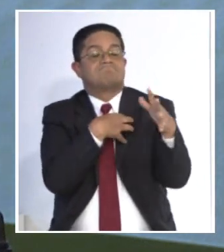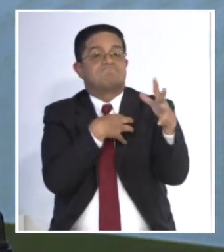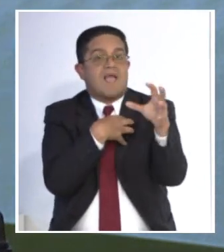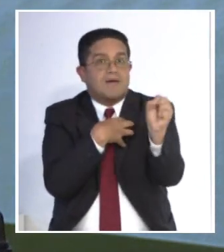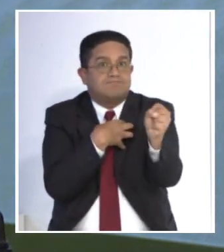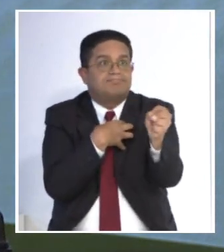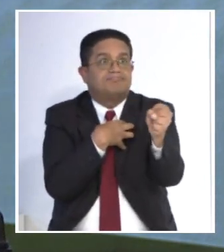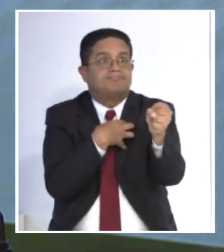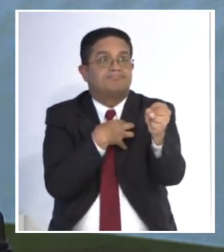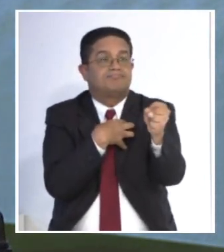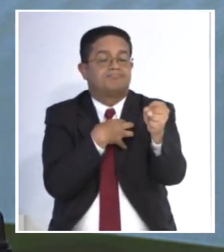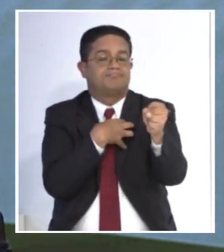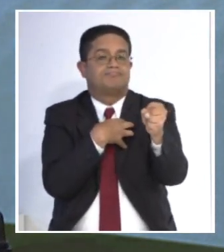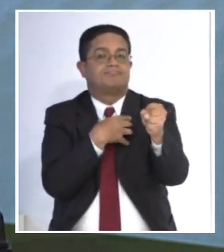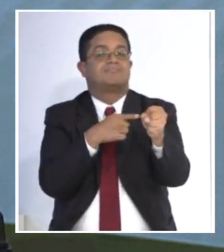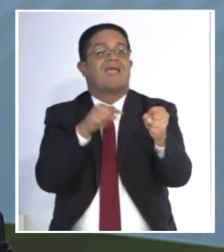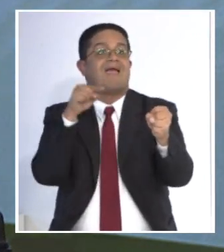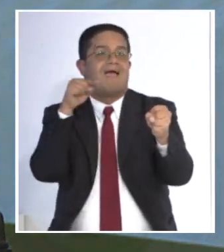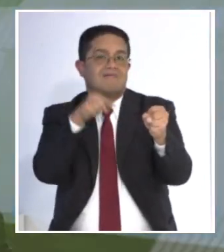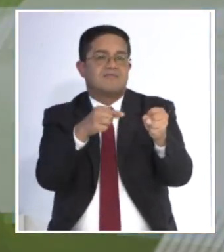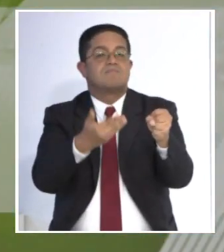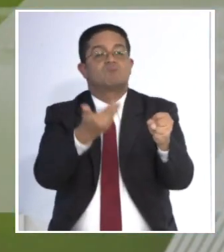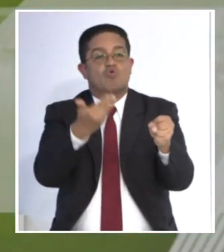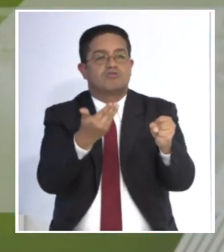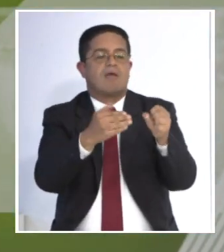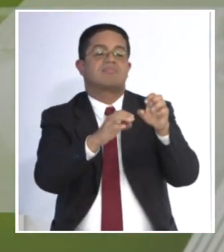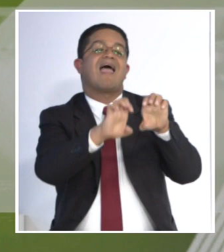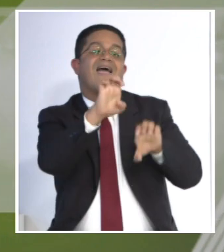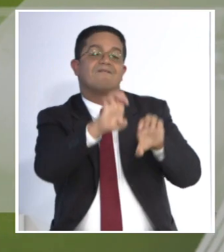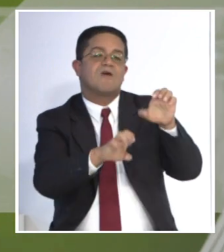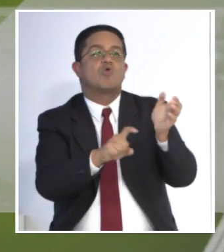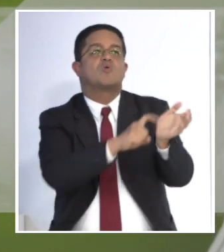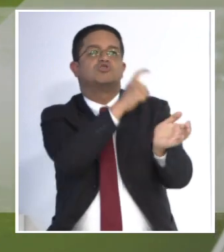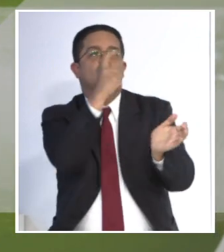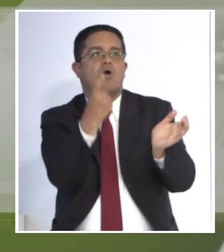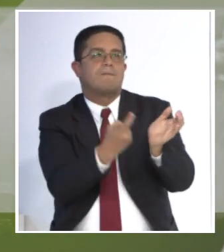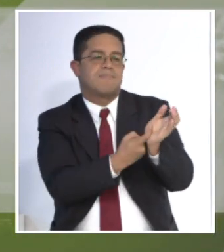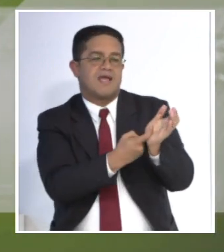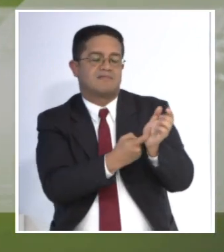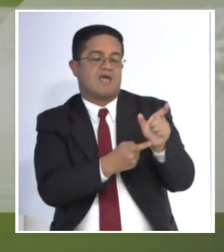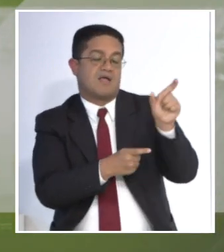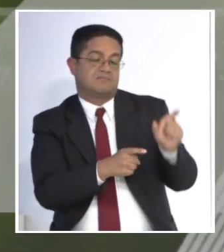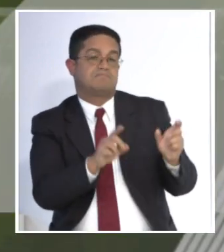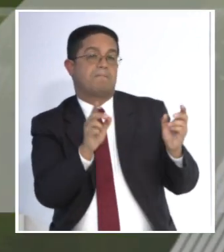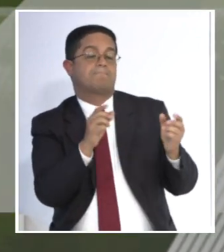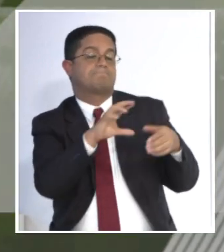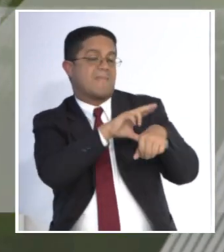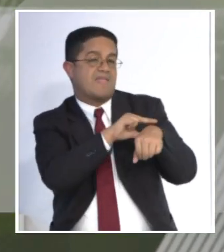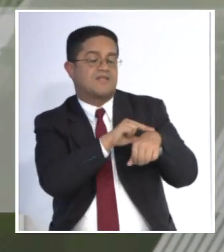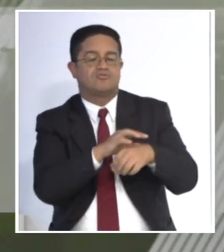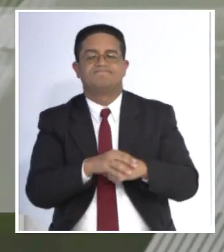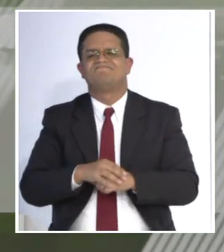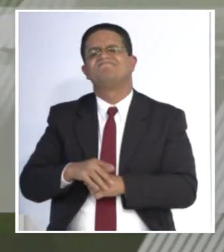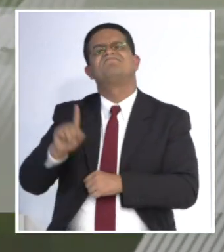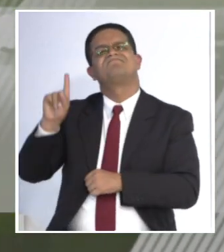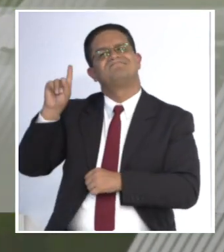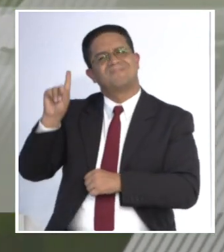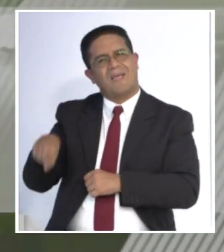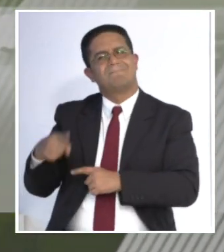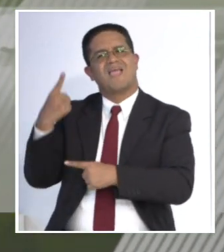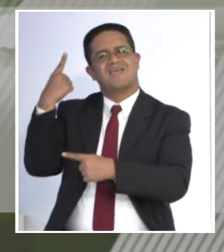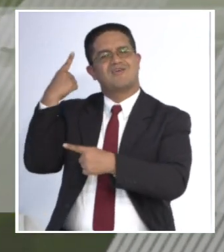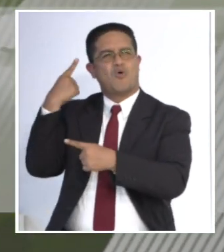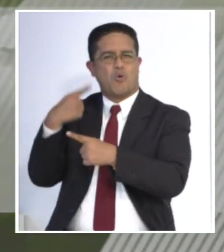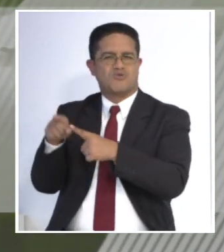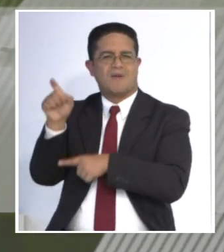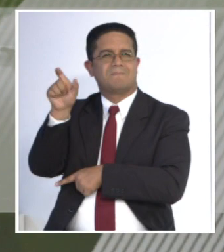anular. Entonces, ahí es importante la evaluación con el examen clínico del paciente. Claro, hay otros oficios que también hacen de